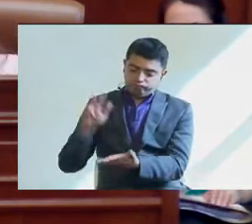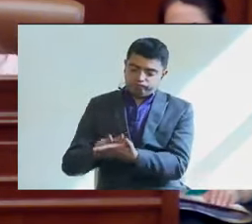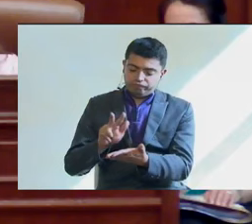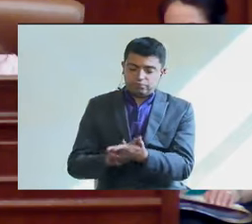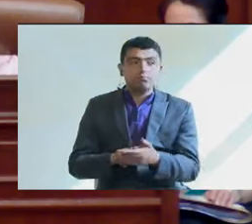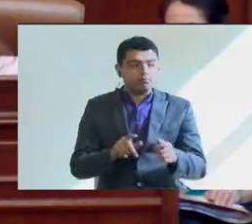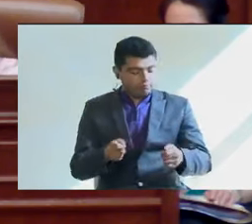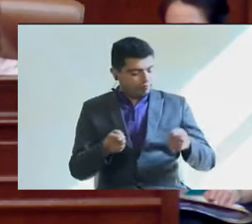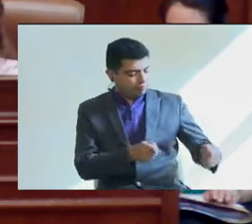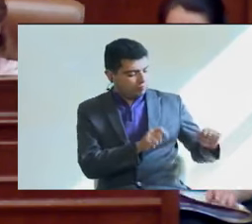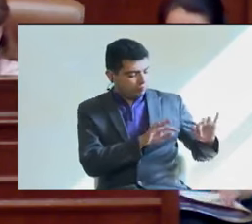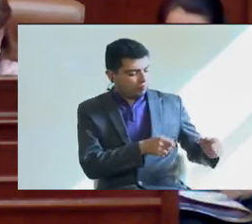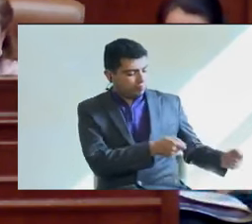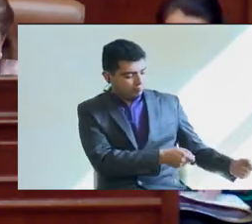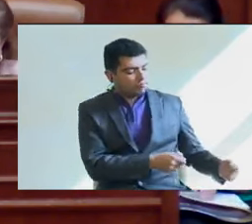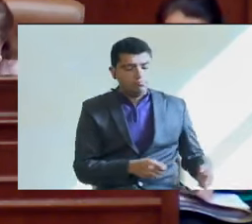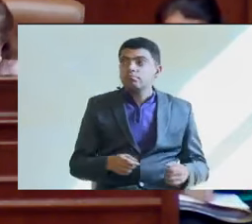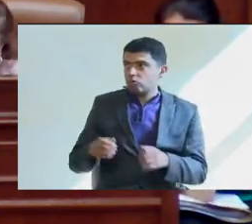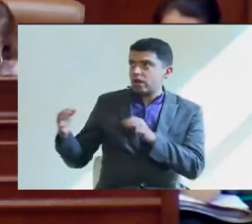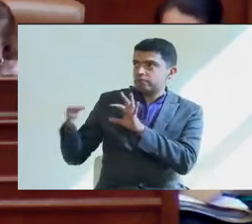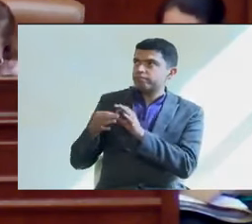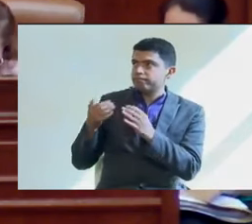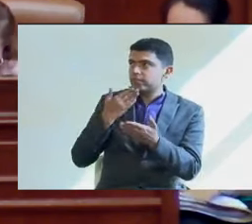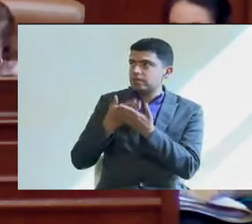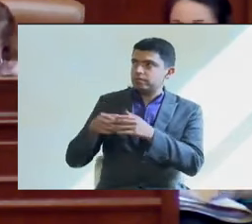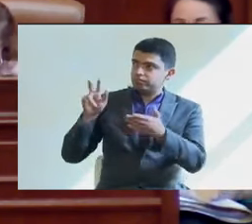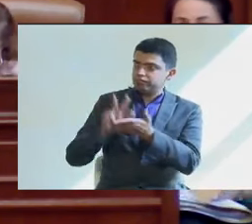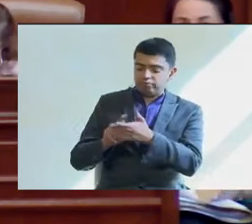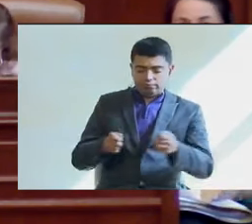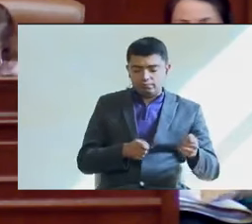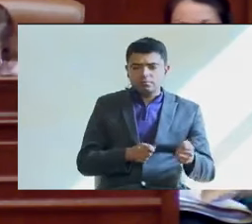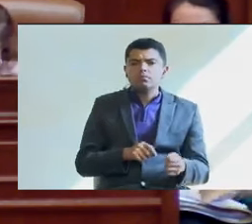secretario este proyecto consta de cuatro